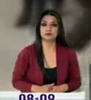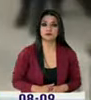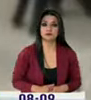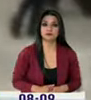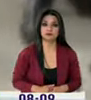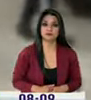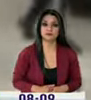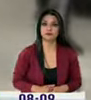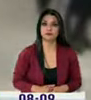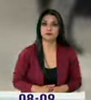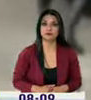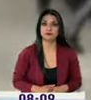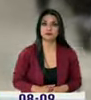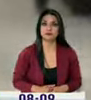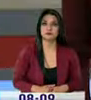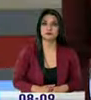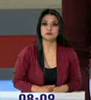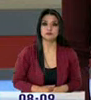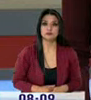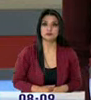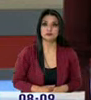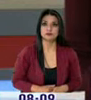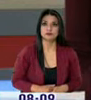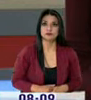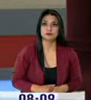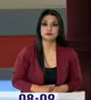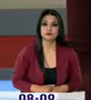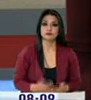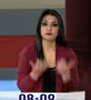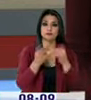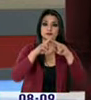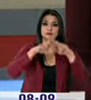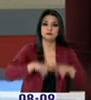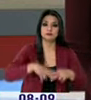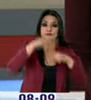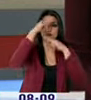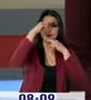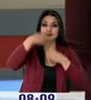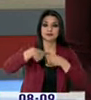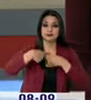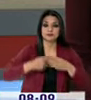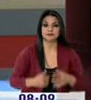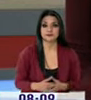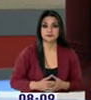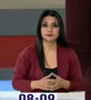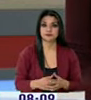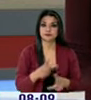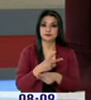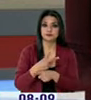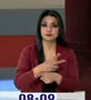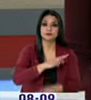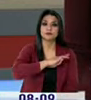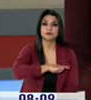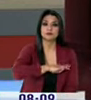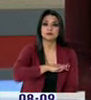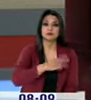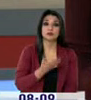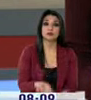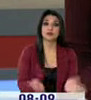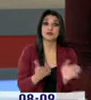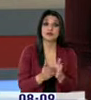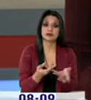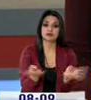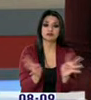Informó Patricia Aldaz. Es momento de revisar noticias de la capital. Les contamos que el Consejo Metropolitano nuevamente